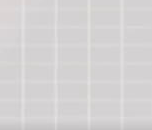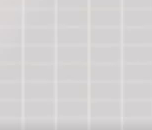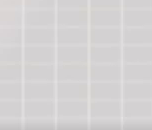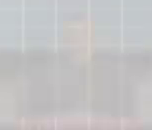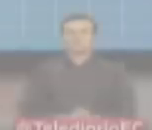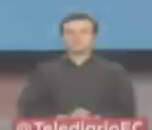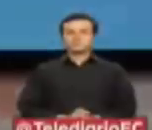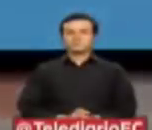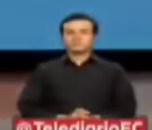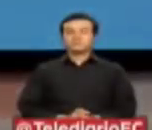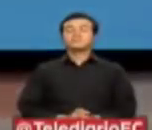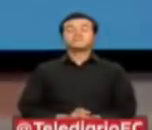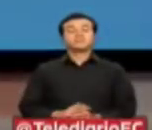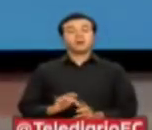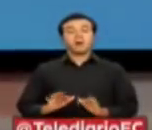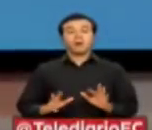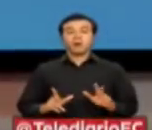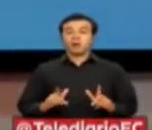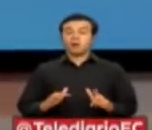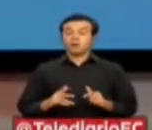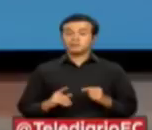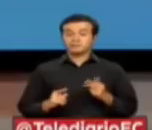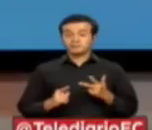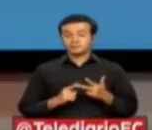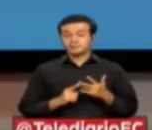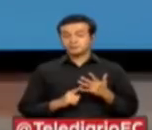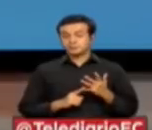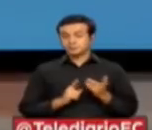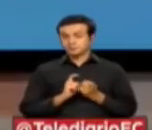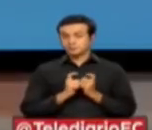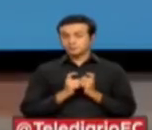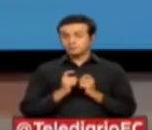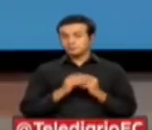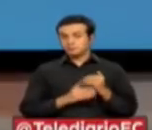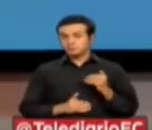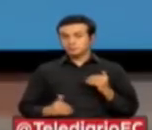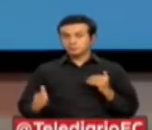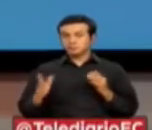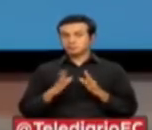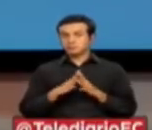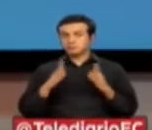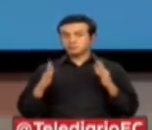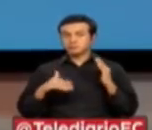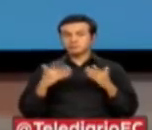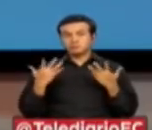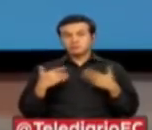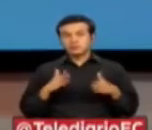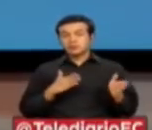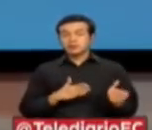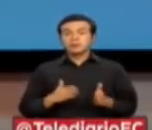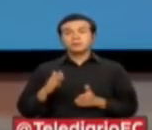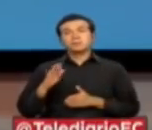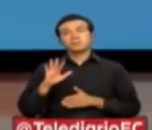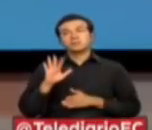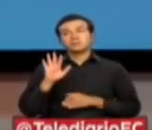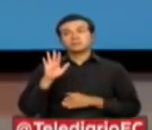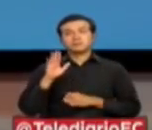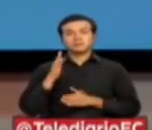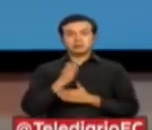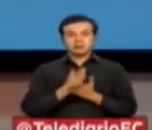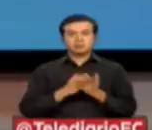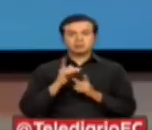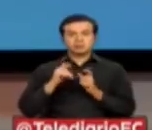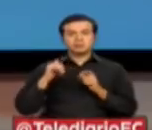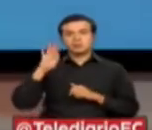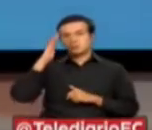de la corrupción tiene una mención especial y luego vamos a ver cómo evolucionó en este año, un crecimiento importante, pero cerca de la mitad de la población tiene